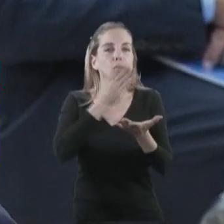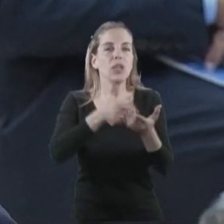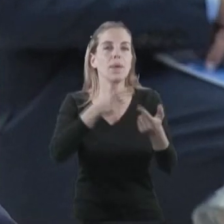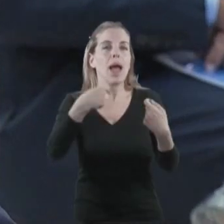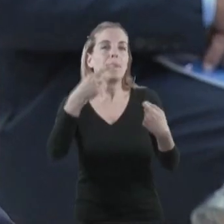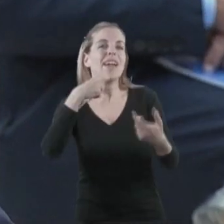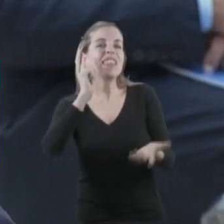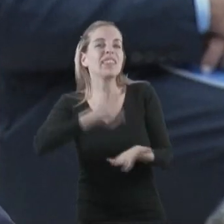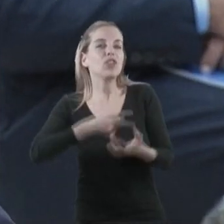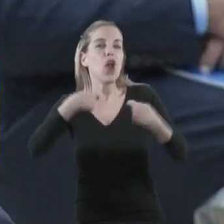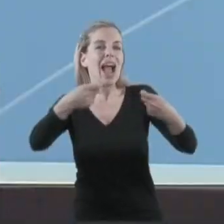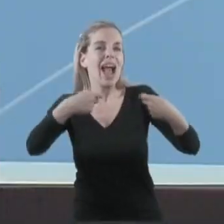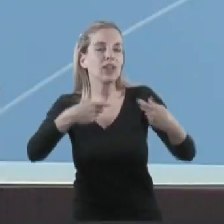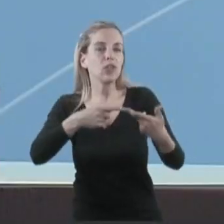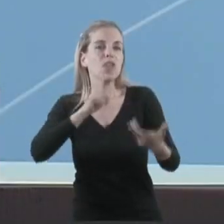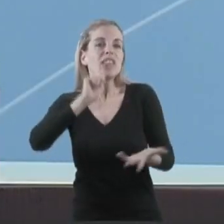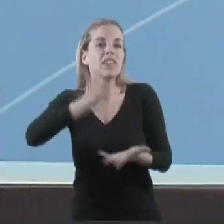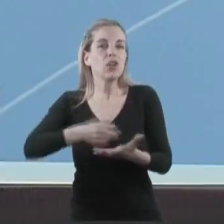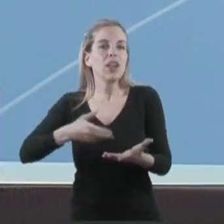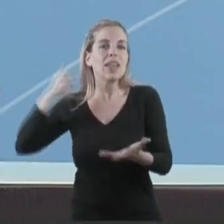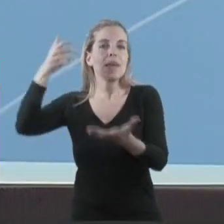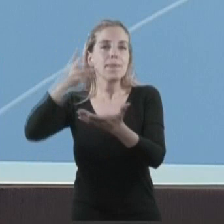para las decisiones de inversión.